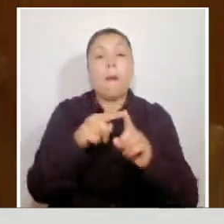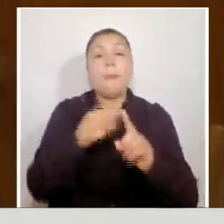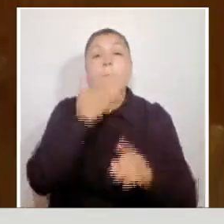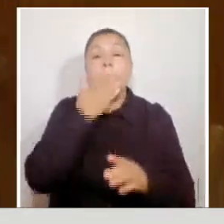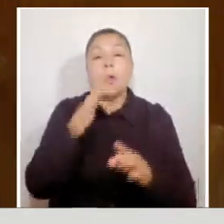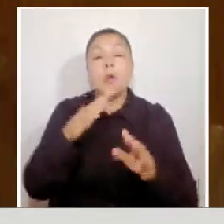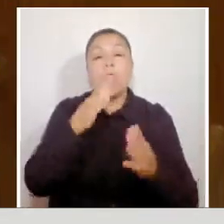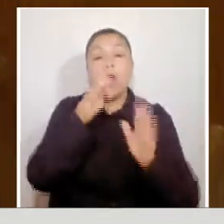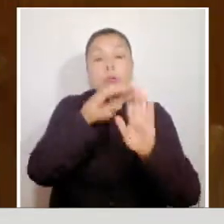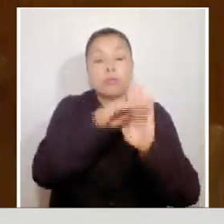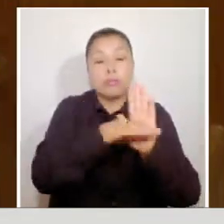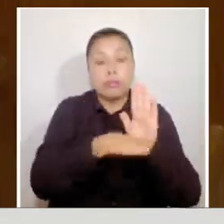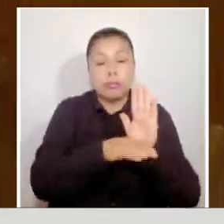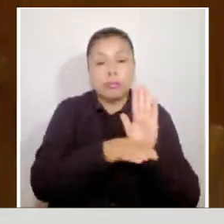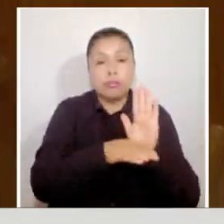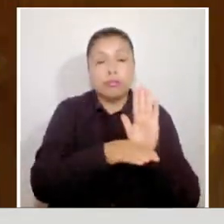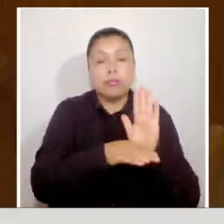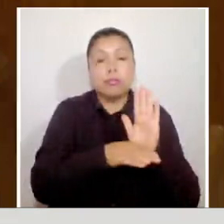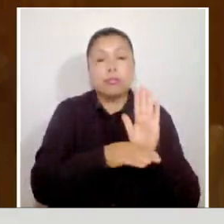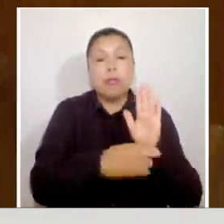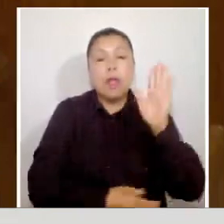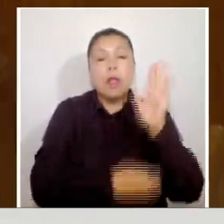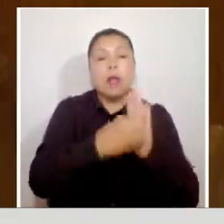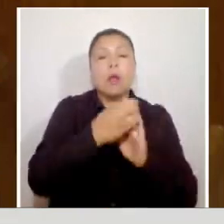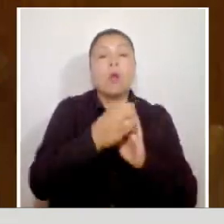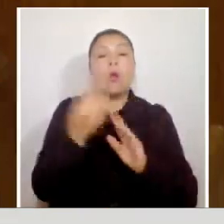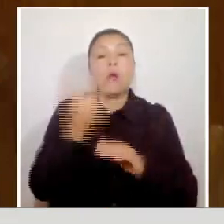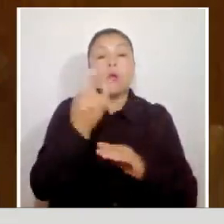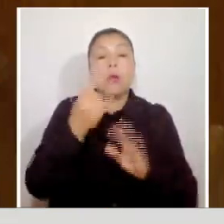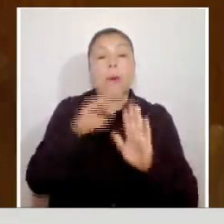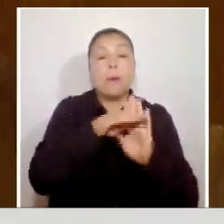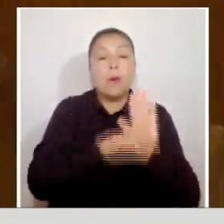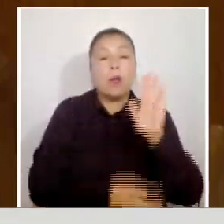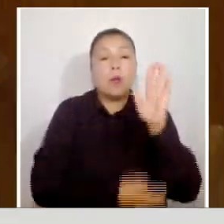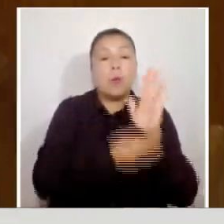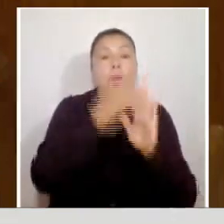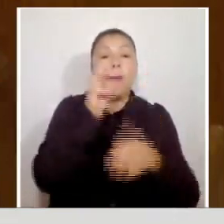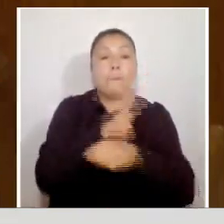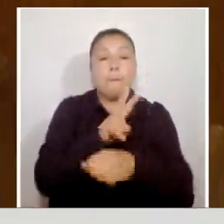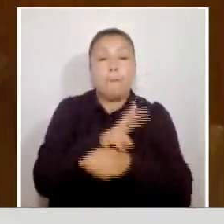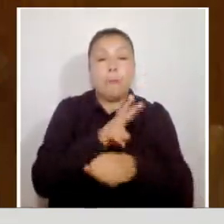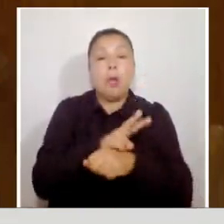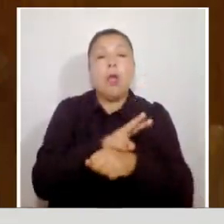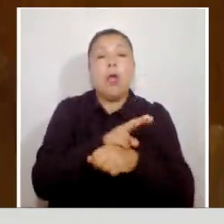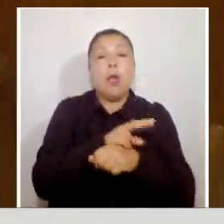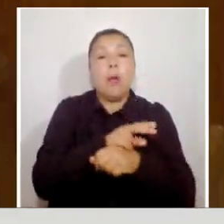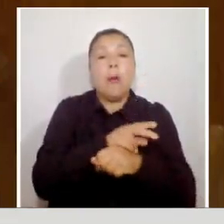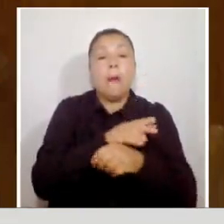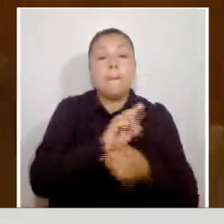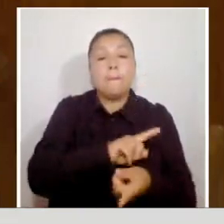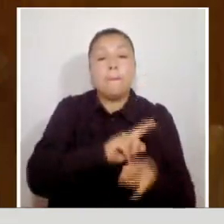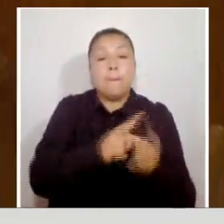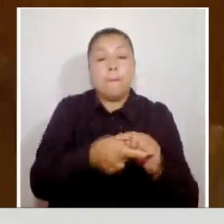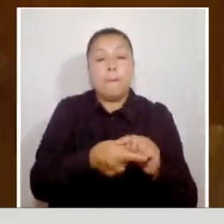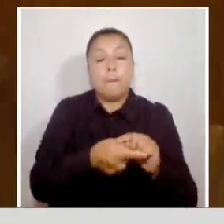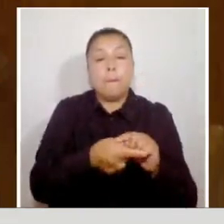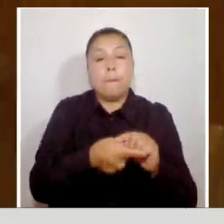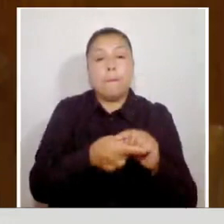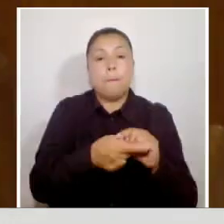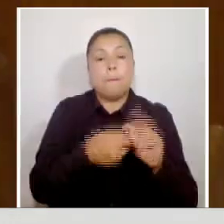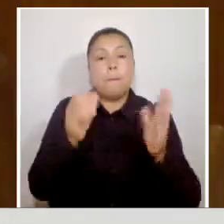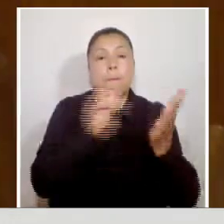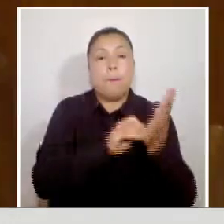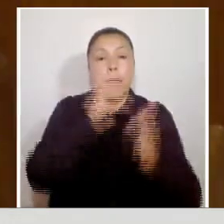admisión Universitaria para las carreras y programas de pedagogía suprimiendo la distinción asociada a su fecha de